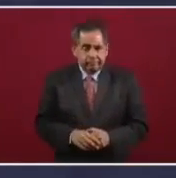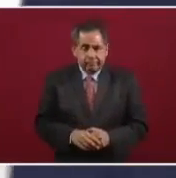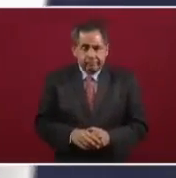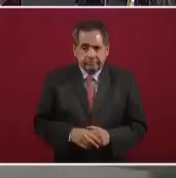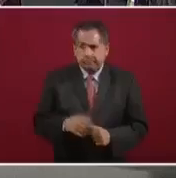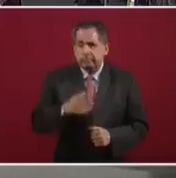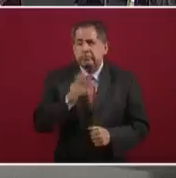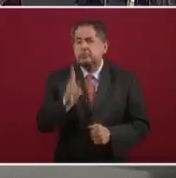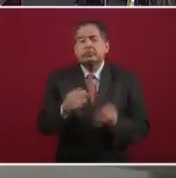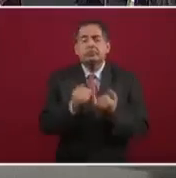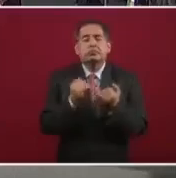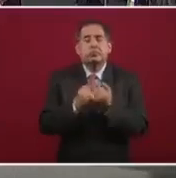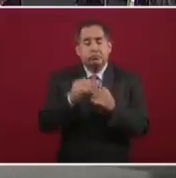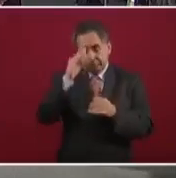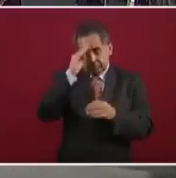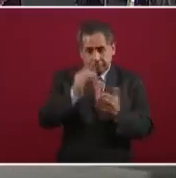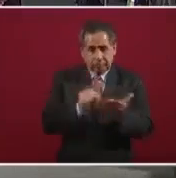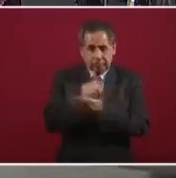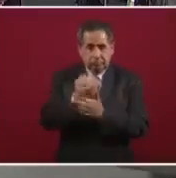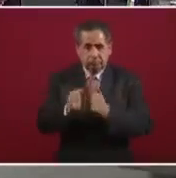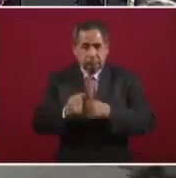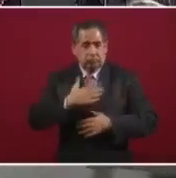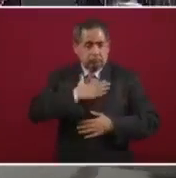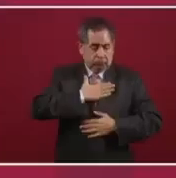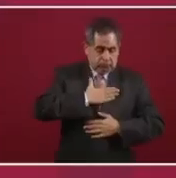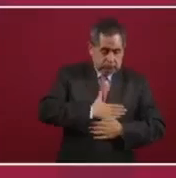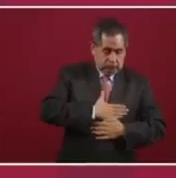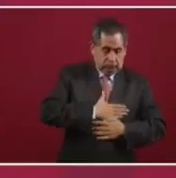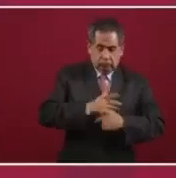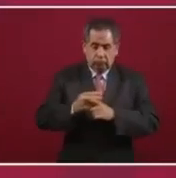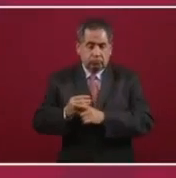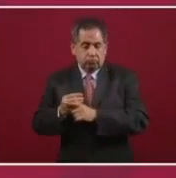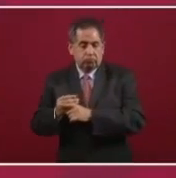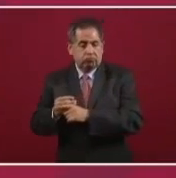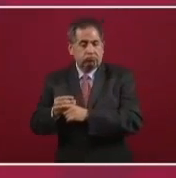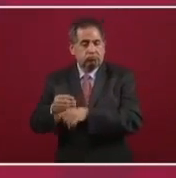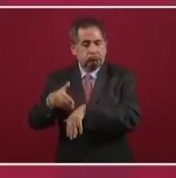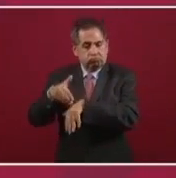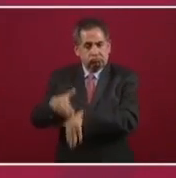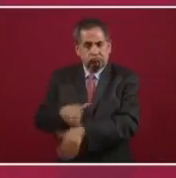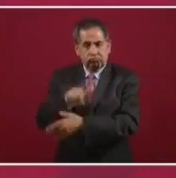es como cuando hay que decidir entre la justicia y el derecho,